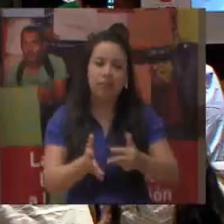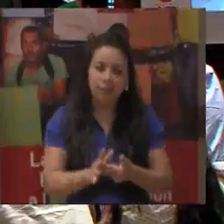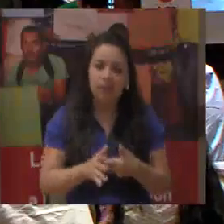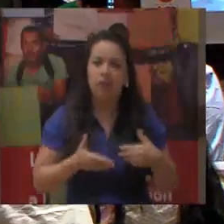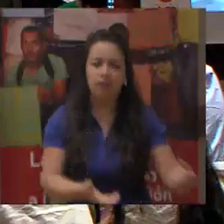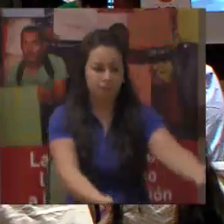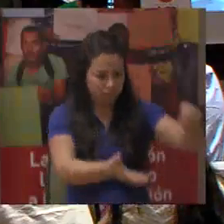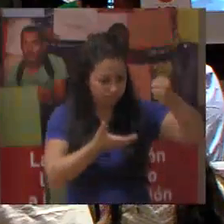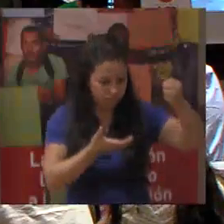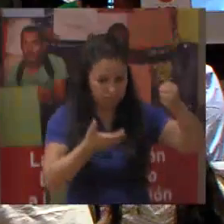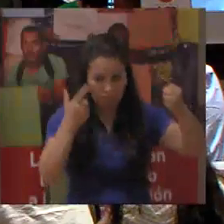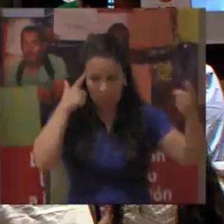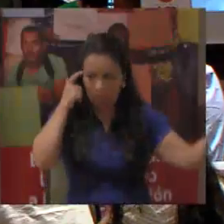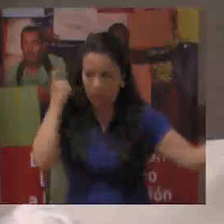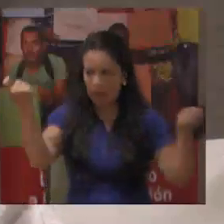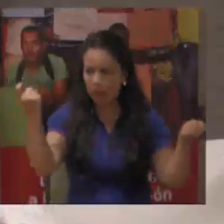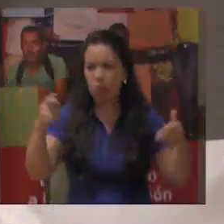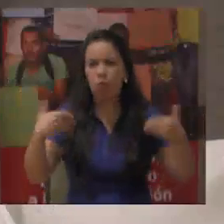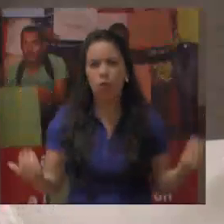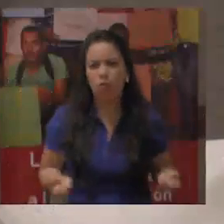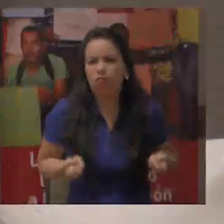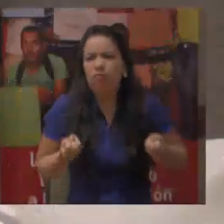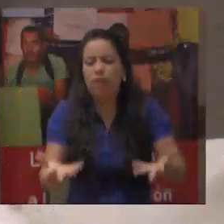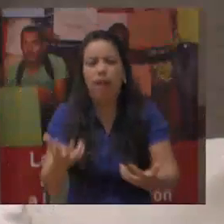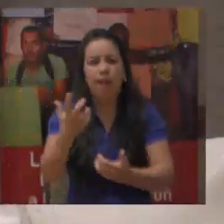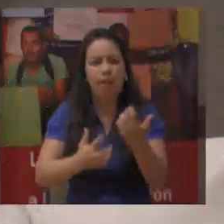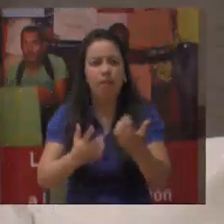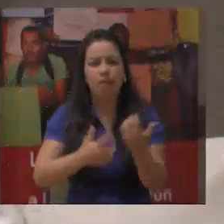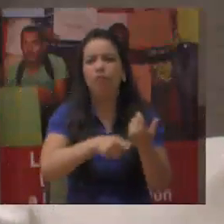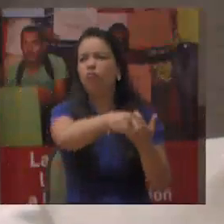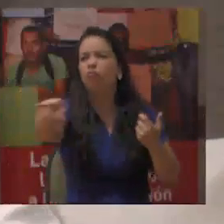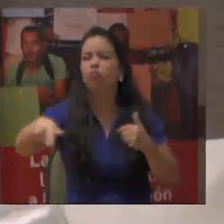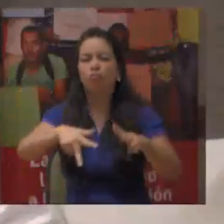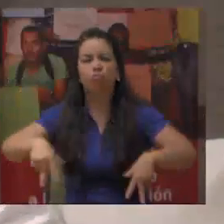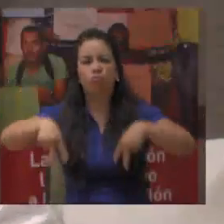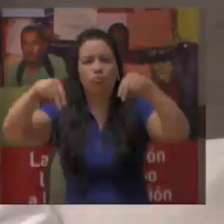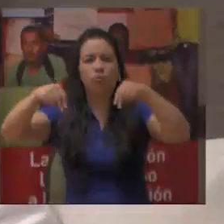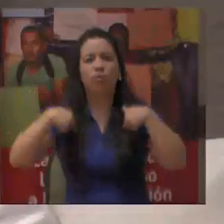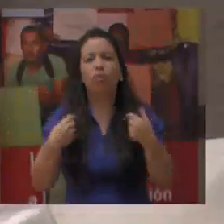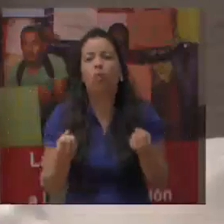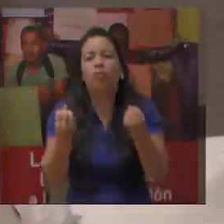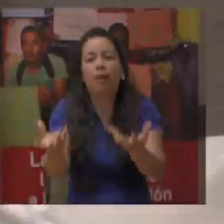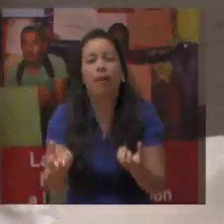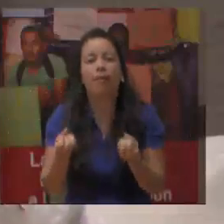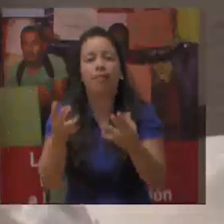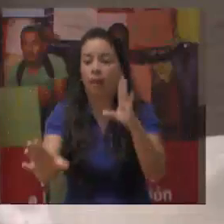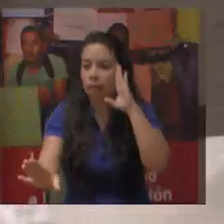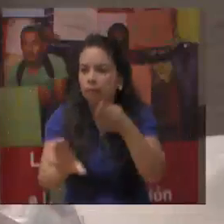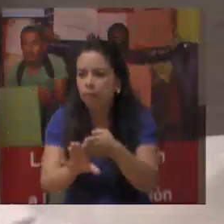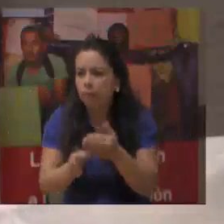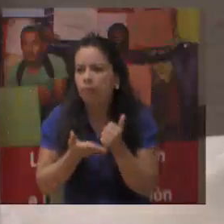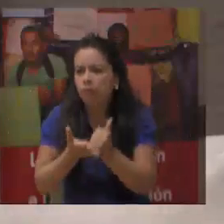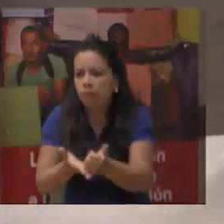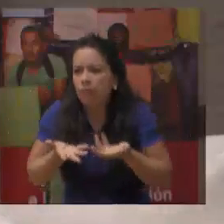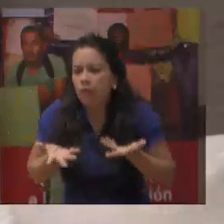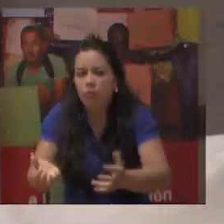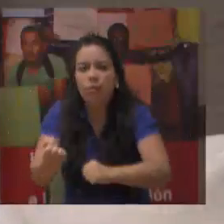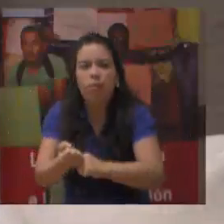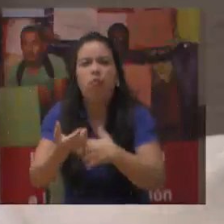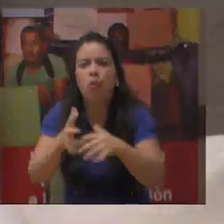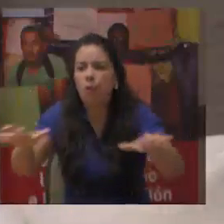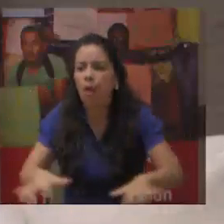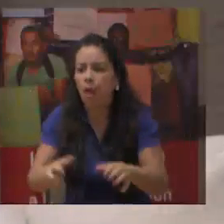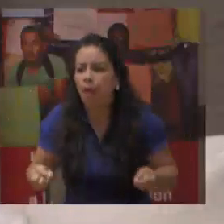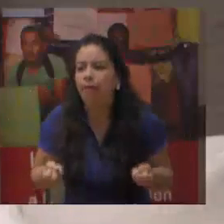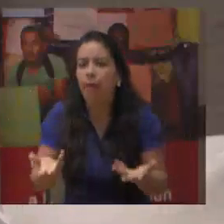volvemos estratégico en la forma como el empresariado le responde a la sociedad. Esa es la verdadera responsabilidad social. ¿Cómo le respondo yo a esta